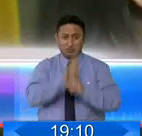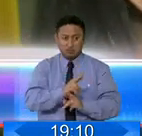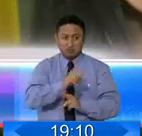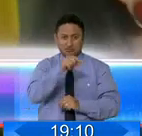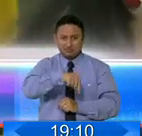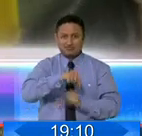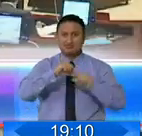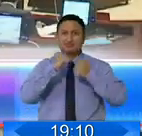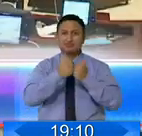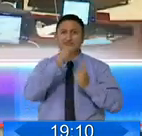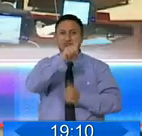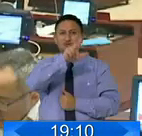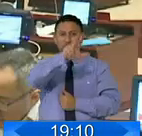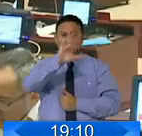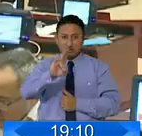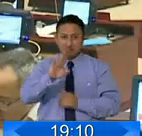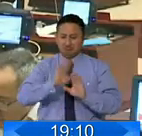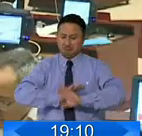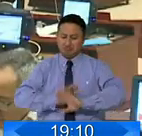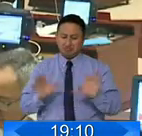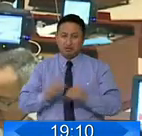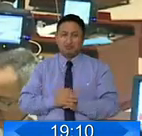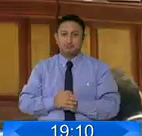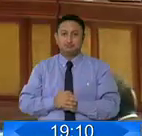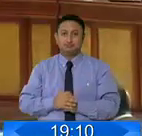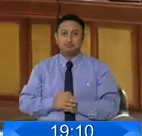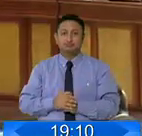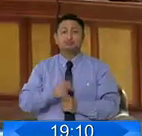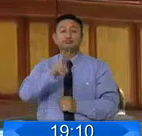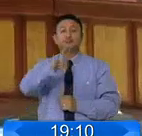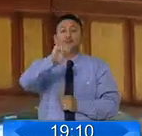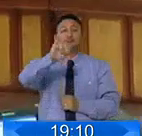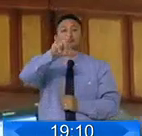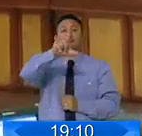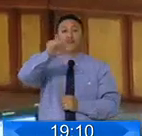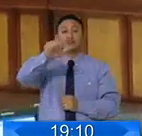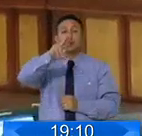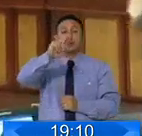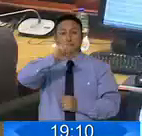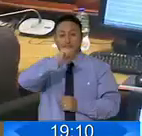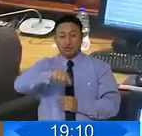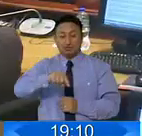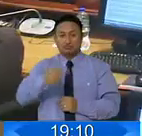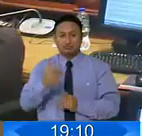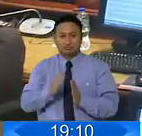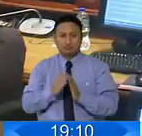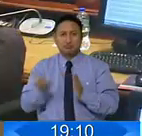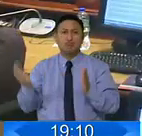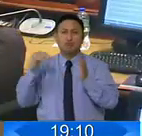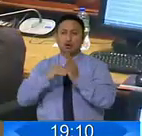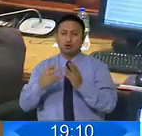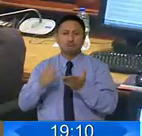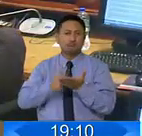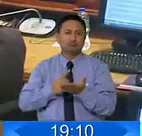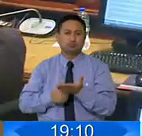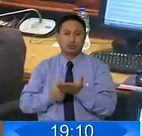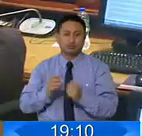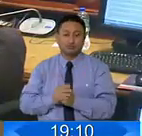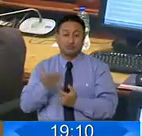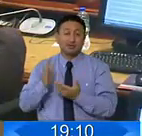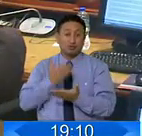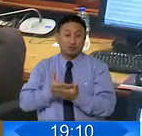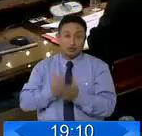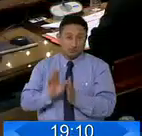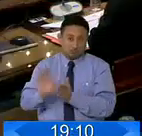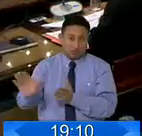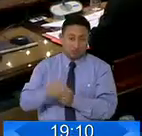137 parlamentarios. Se anuncia además que el legislador Fabricio Villamar pedirá incluir nuevamente el tema en el debate del Pleno. De no ser aceptada la